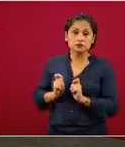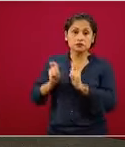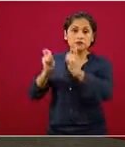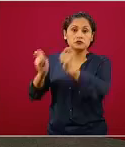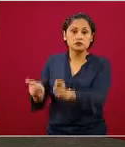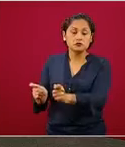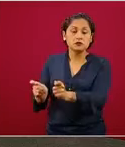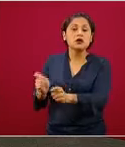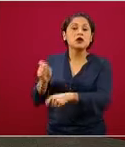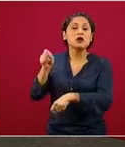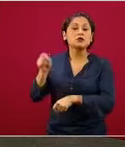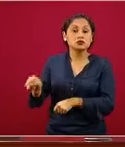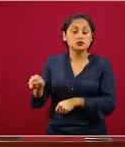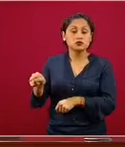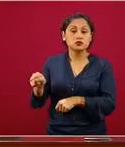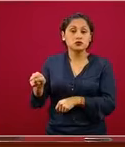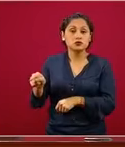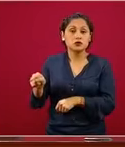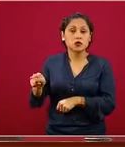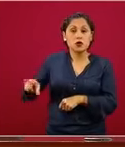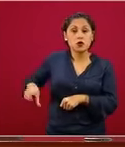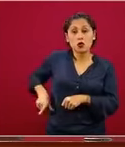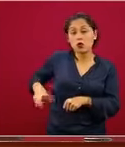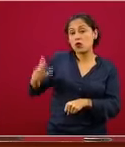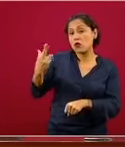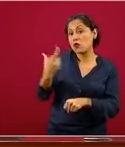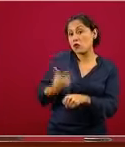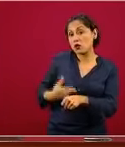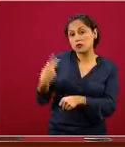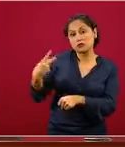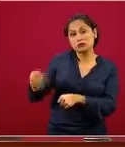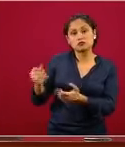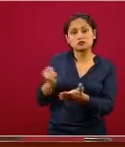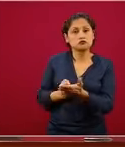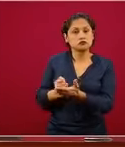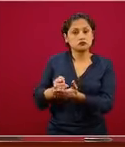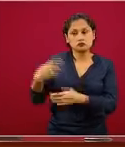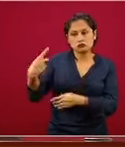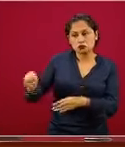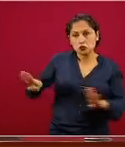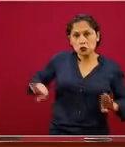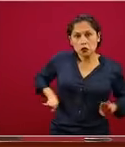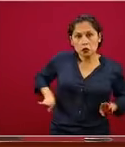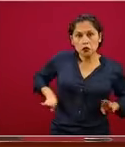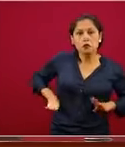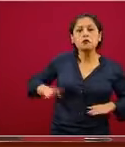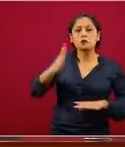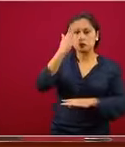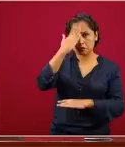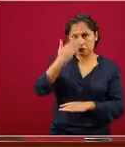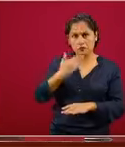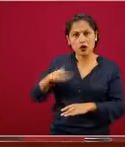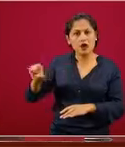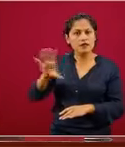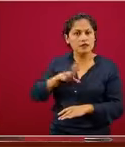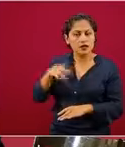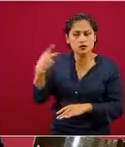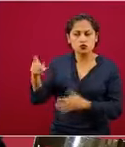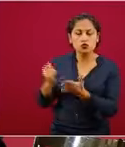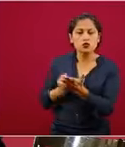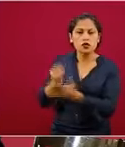Nacional, pero el señor gobernador es completamente competente para tomar decisiones de si quiere o